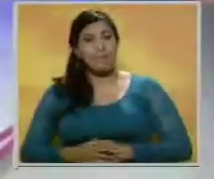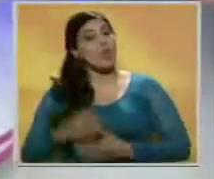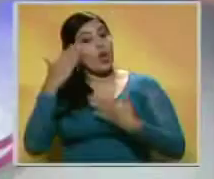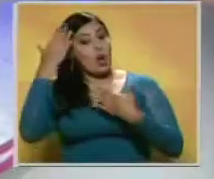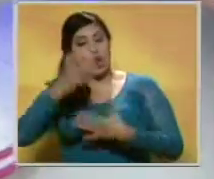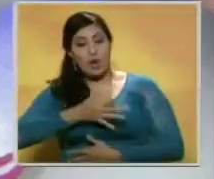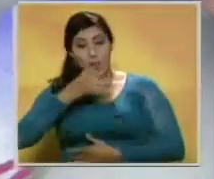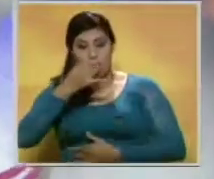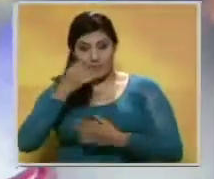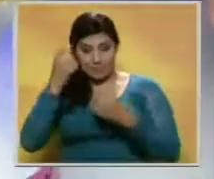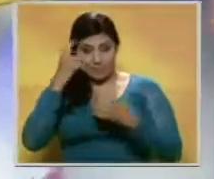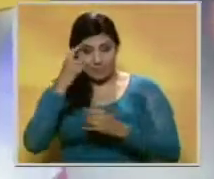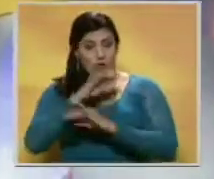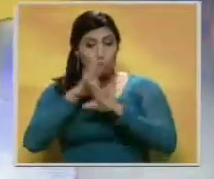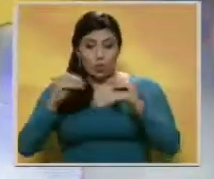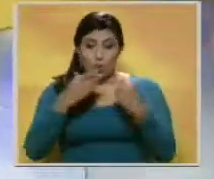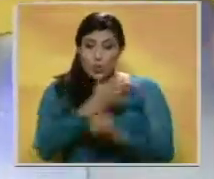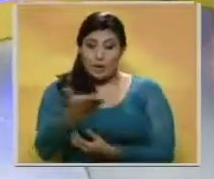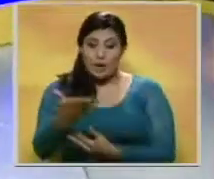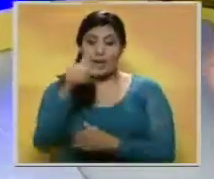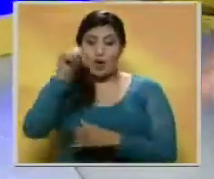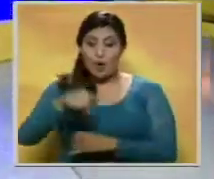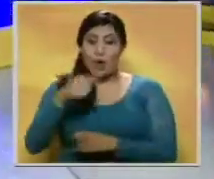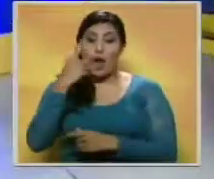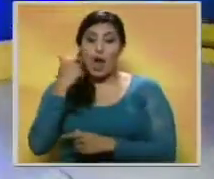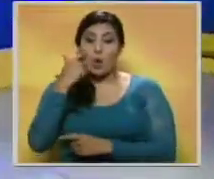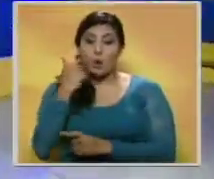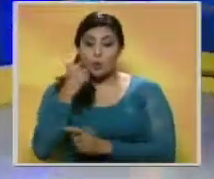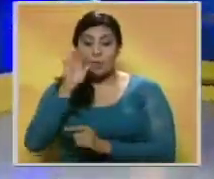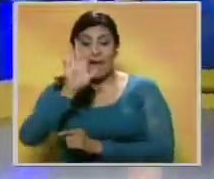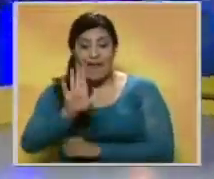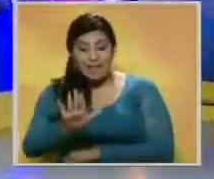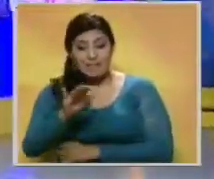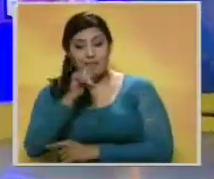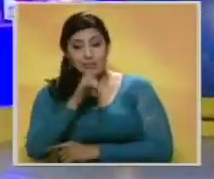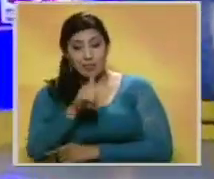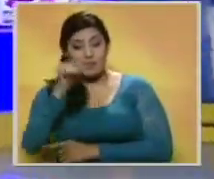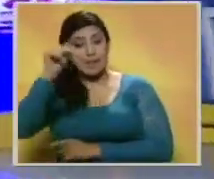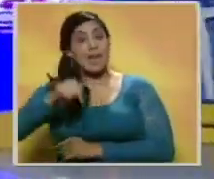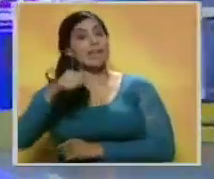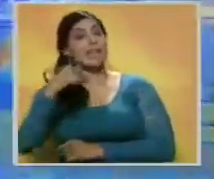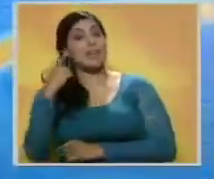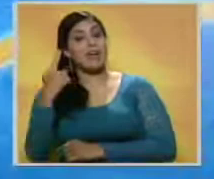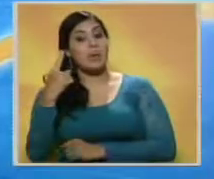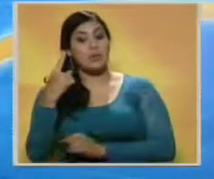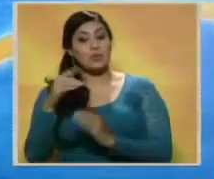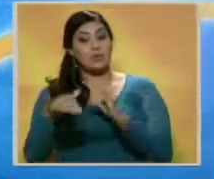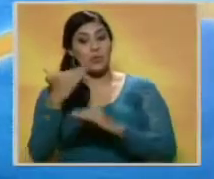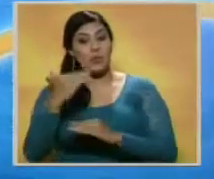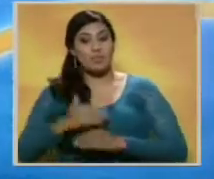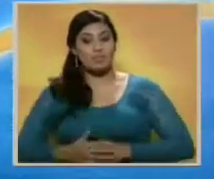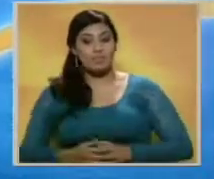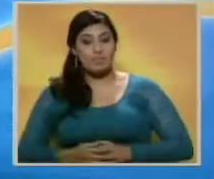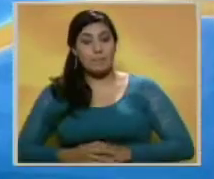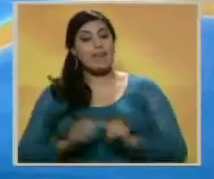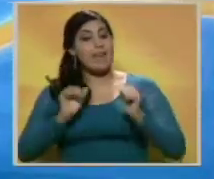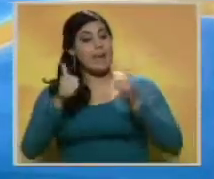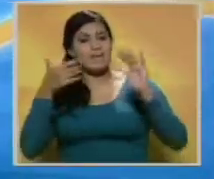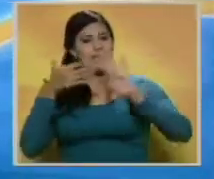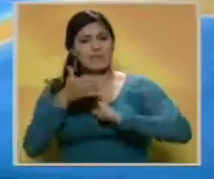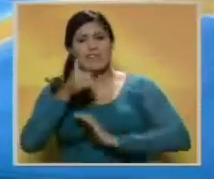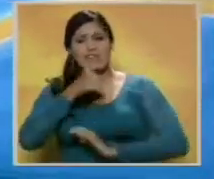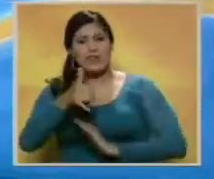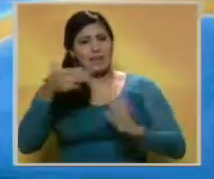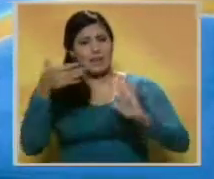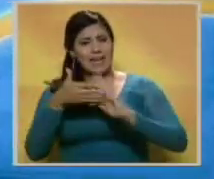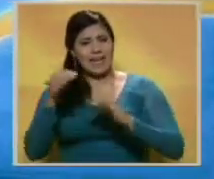Hola, buen día para todos. Yo soy Federica Guzmán y desde ya comenzamos nuestro acostumbrado recorrido por las noticias del entretenimiento aquí en Estrenos y Estrellas. Y comenzamos